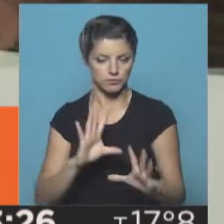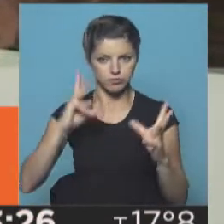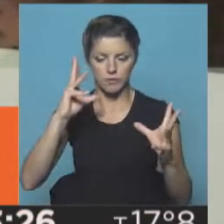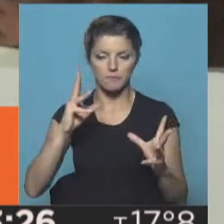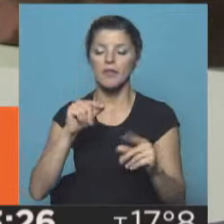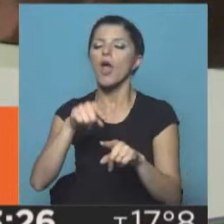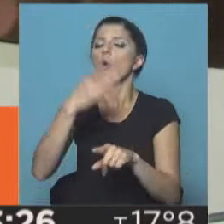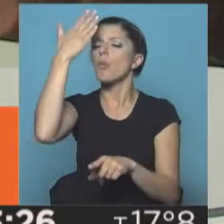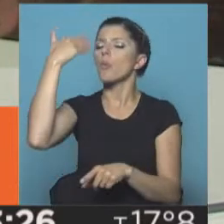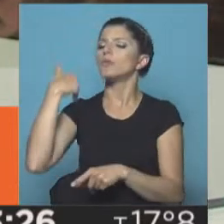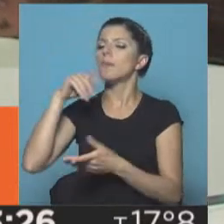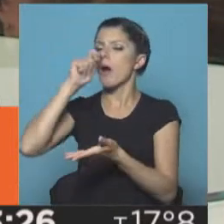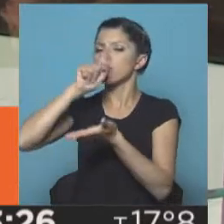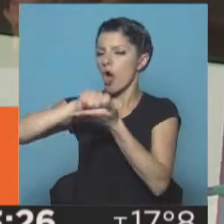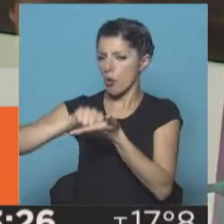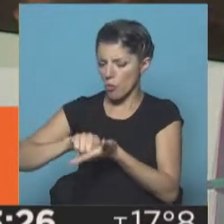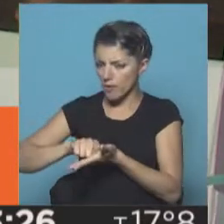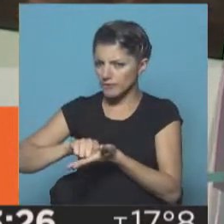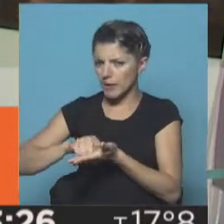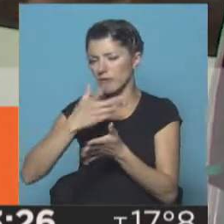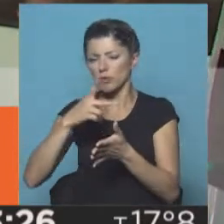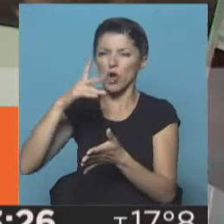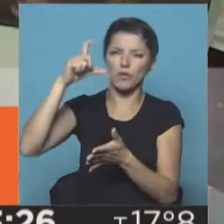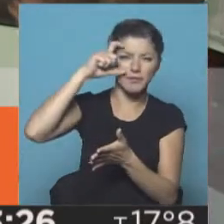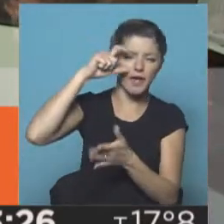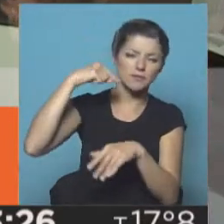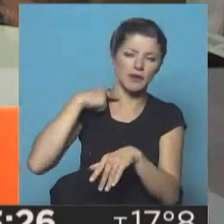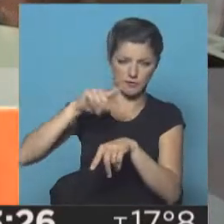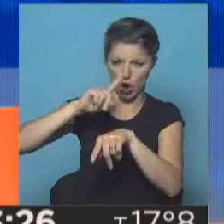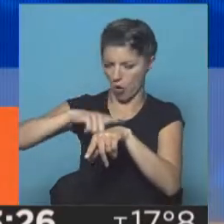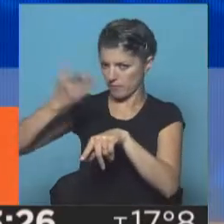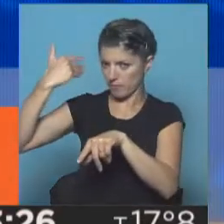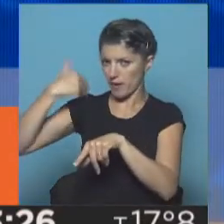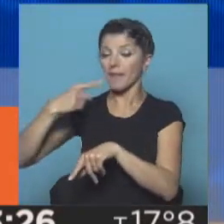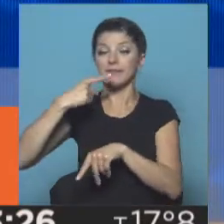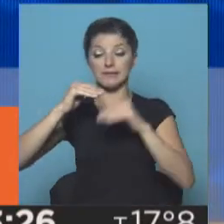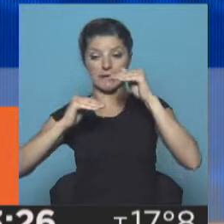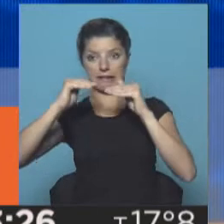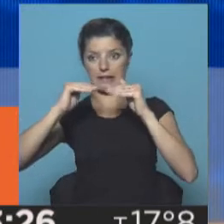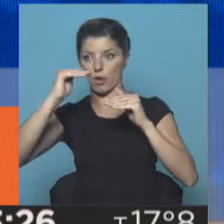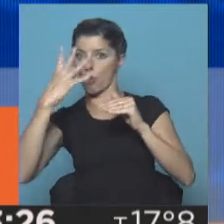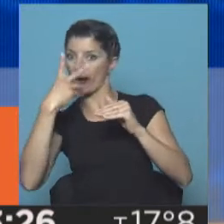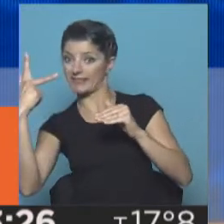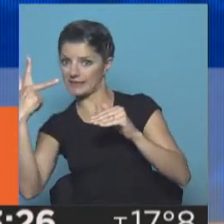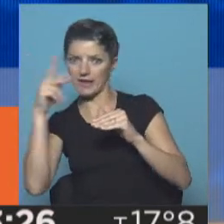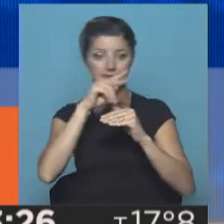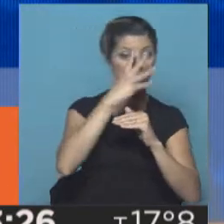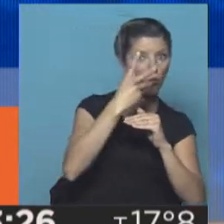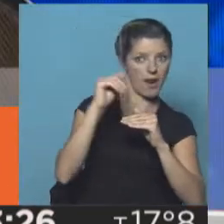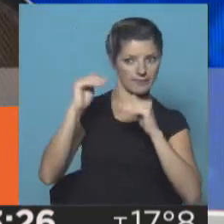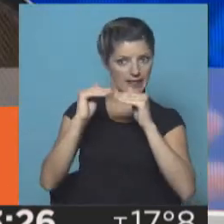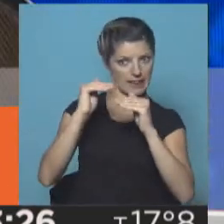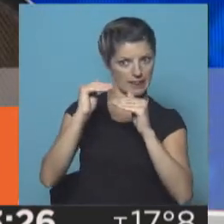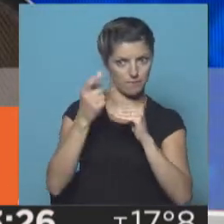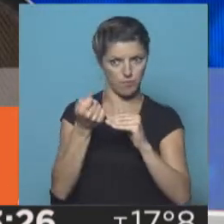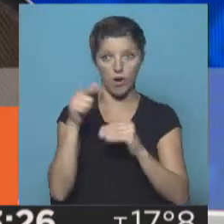hace unas 10, 13 horas más o menos, dice que la diferencia sigue siendo muy poca, 43 ella y 40% él. La